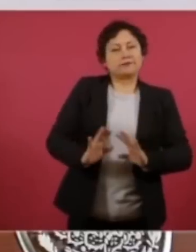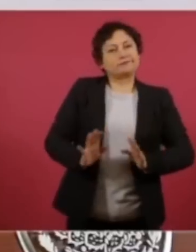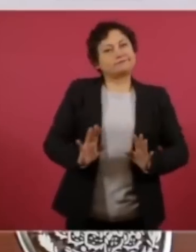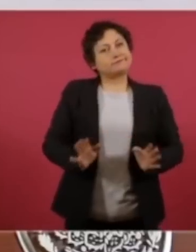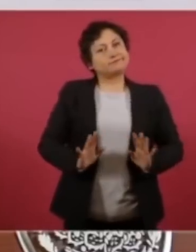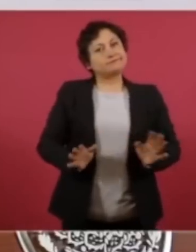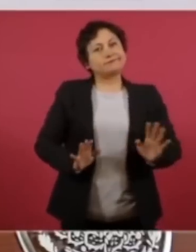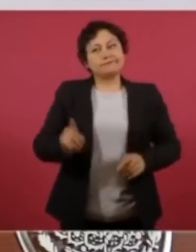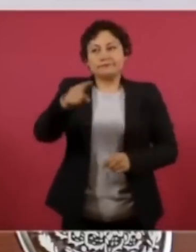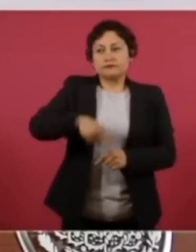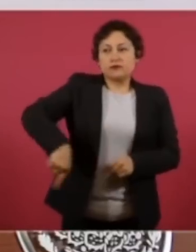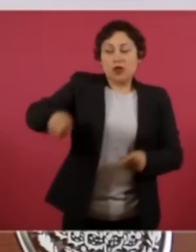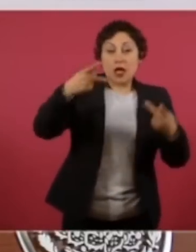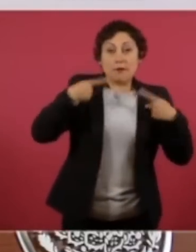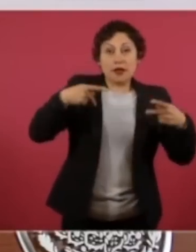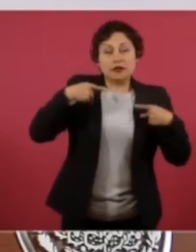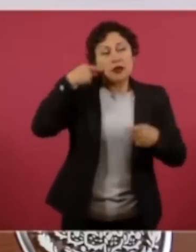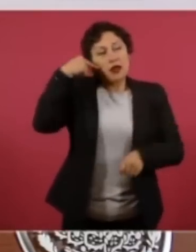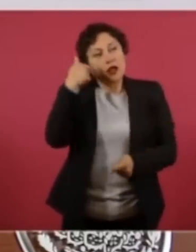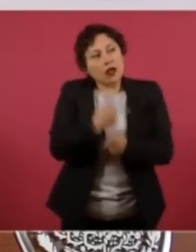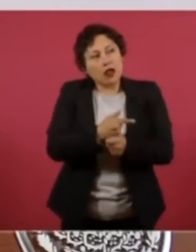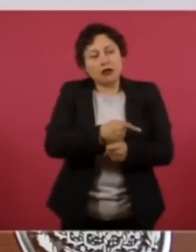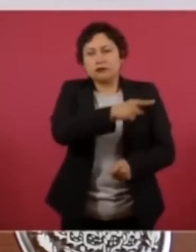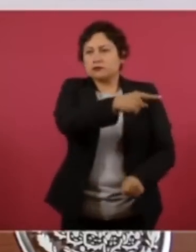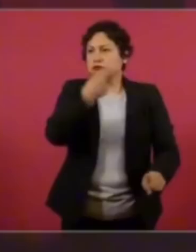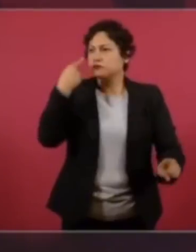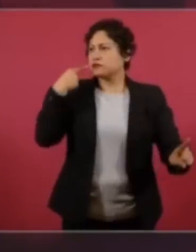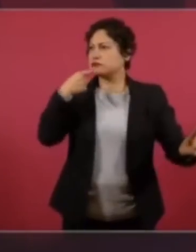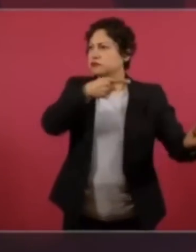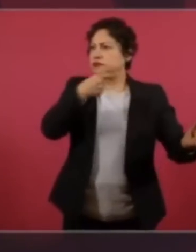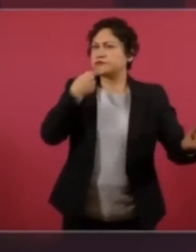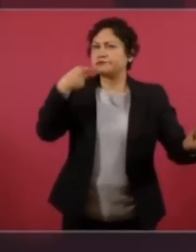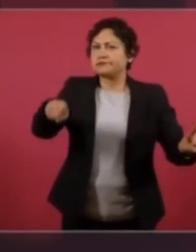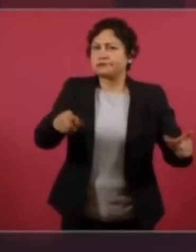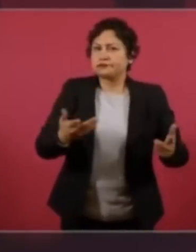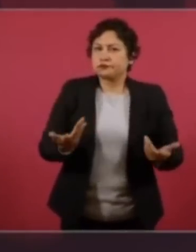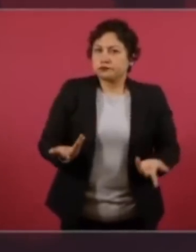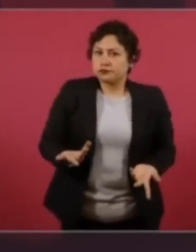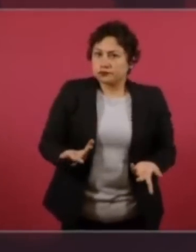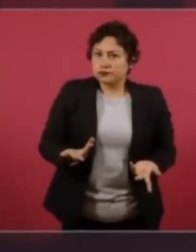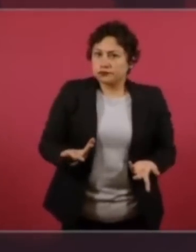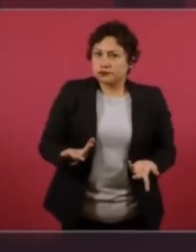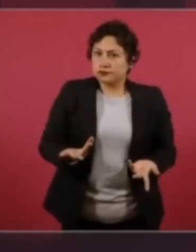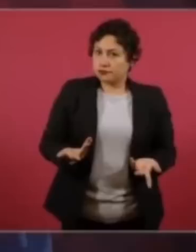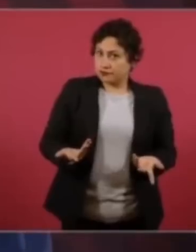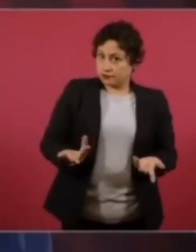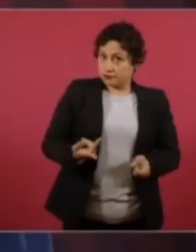gente denuncia y ahí están los resultados electorales.